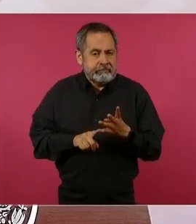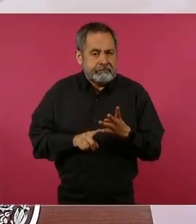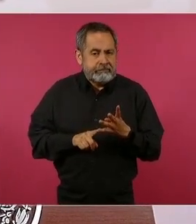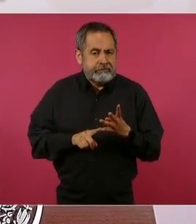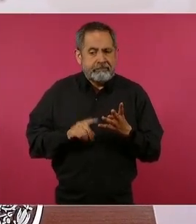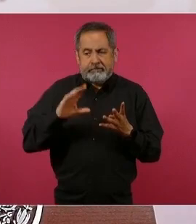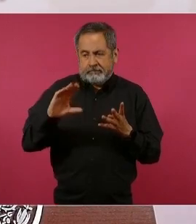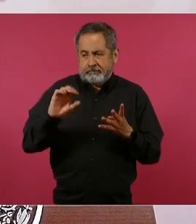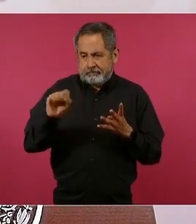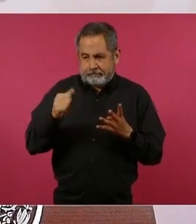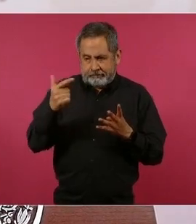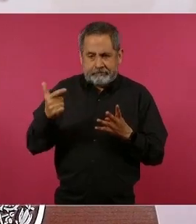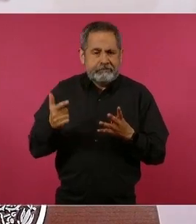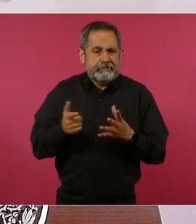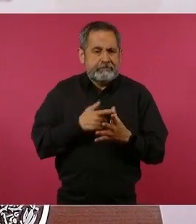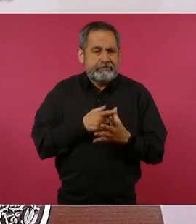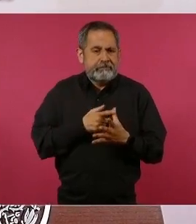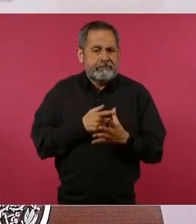con Salinas,